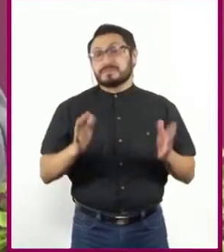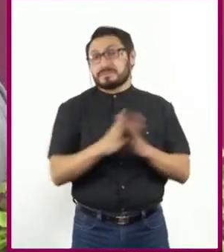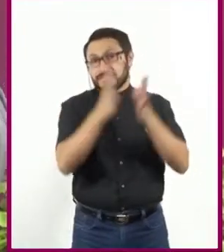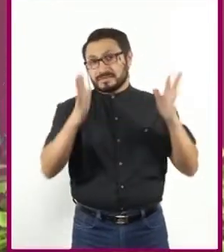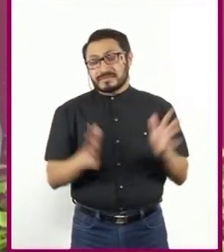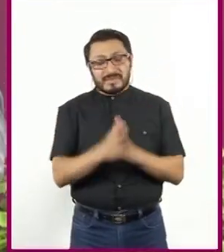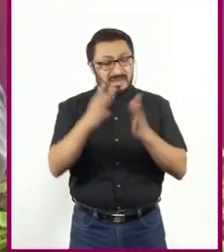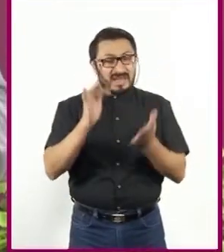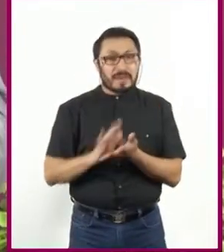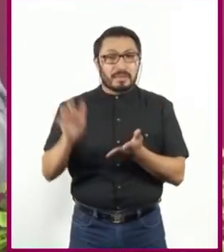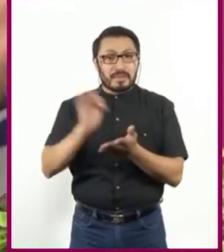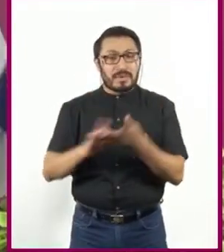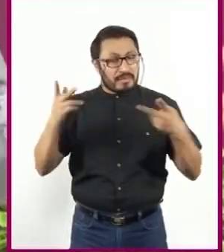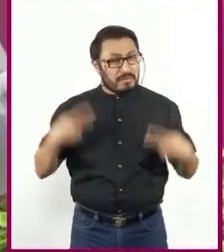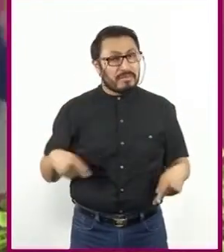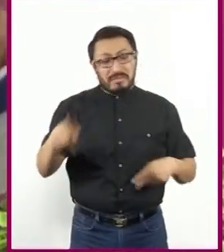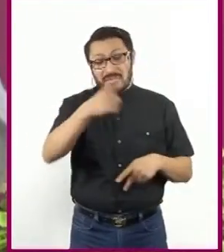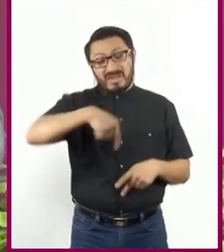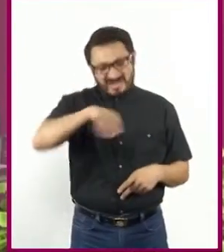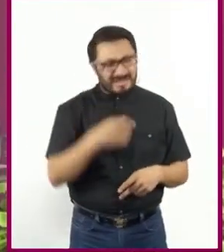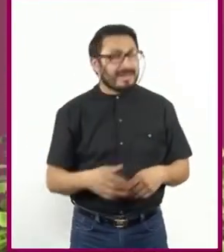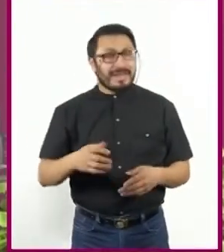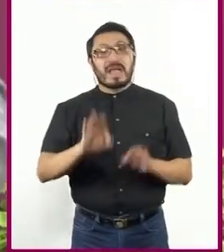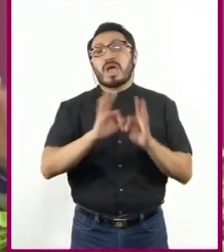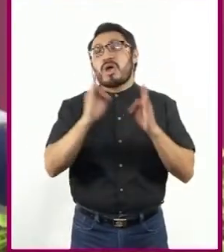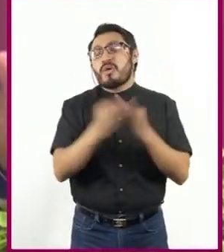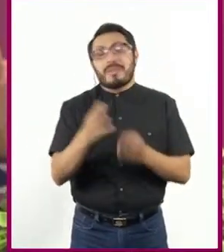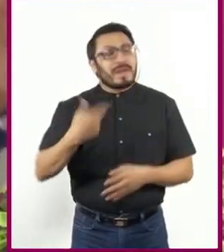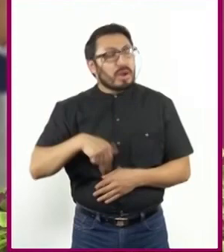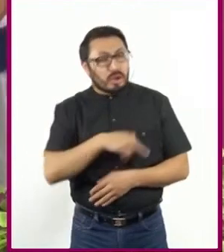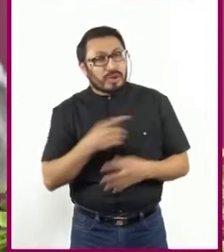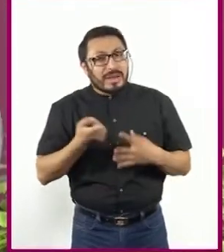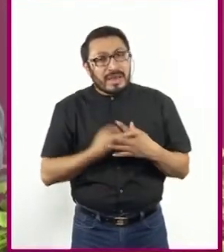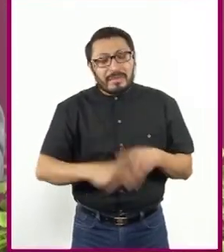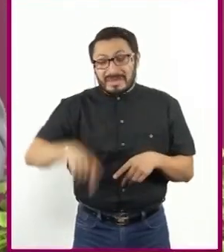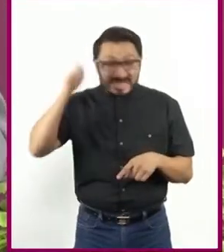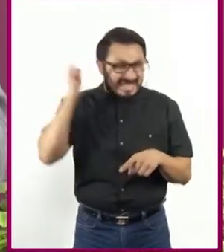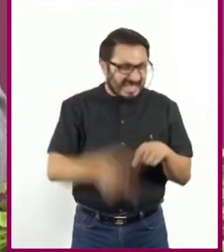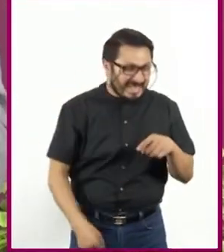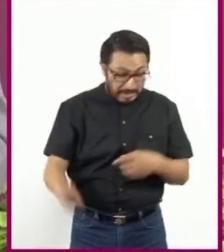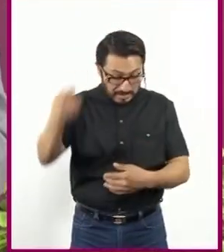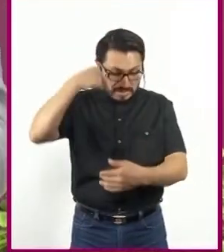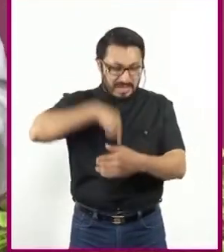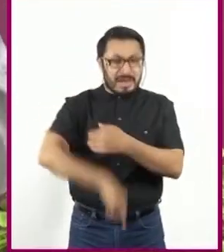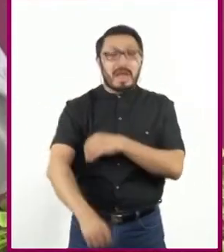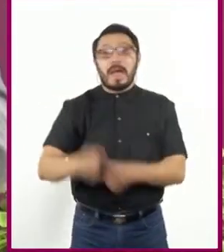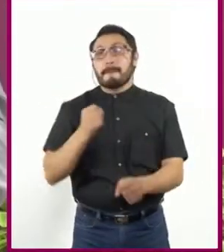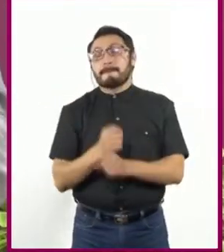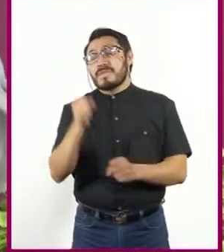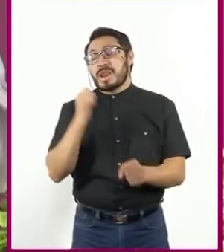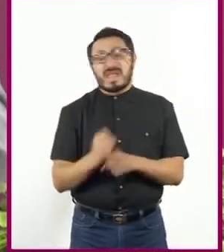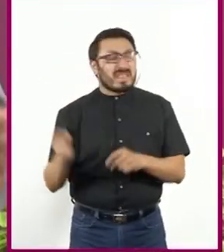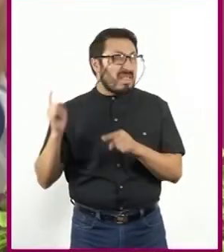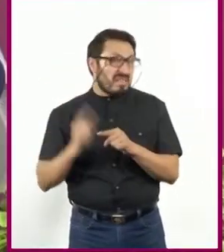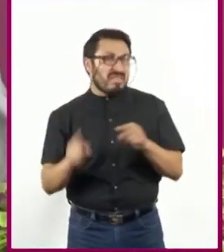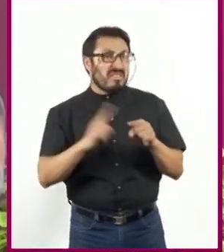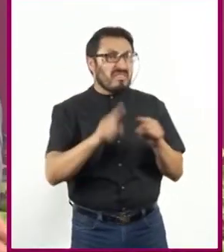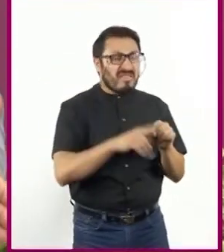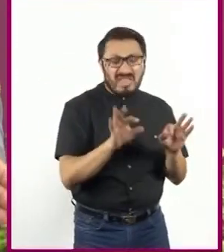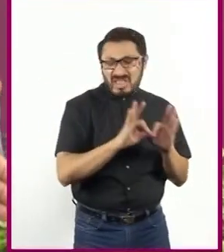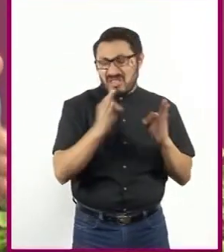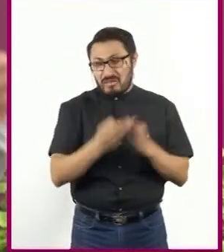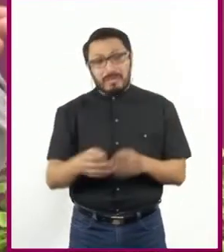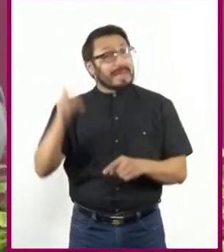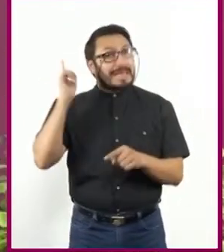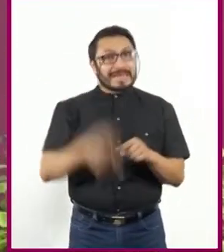a otras personas es una forma de comenzar a erradicar desde nosotras y nosotros los diferentes tipos de